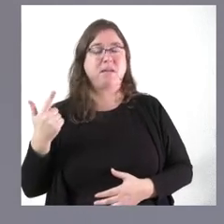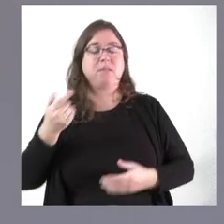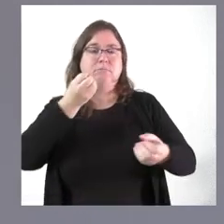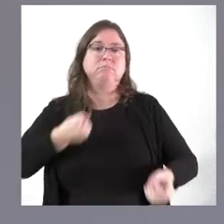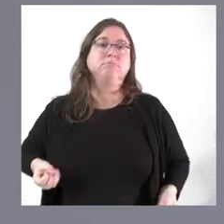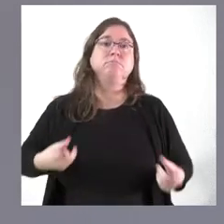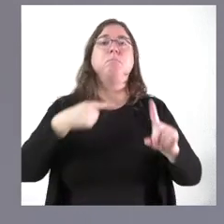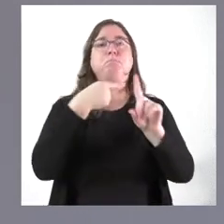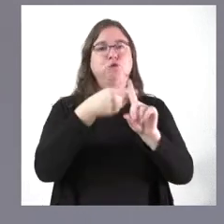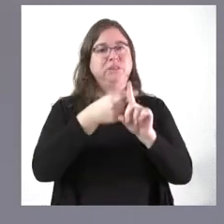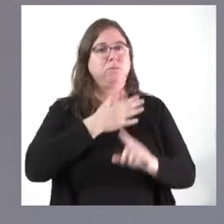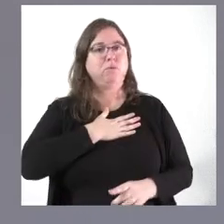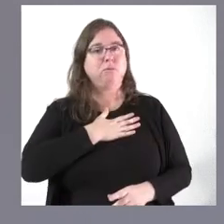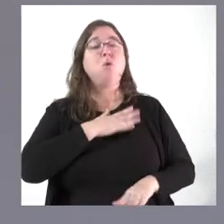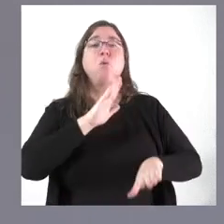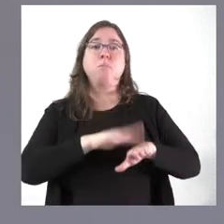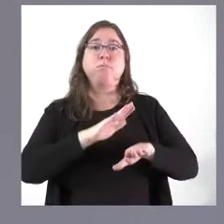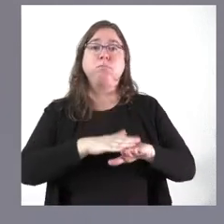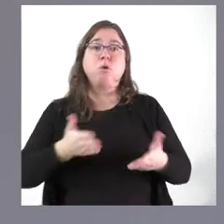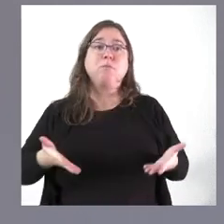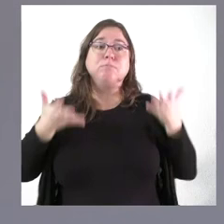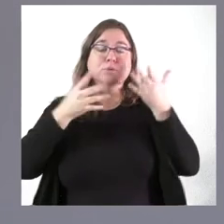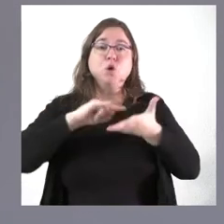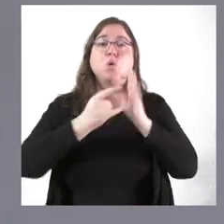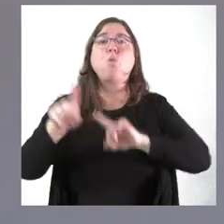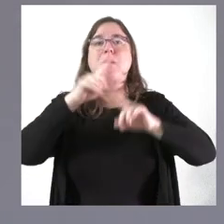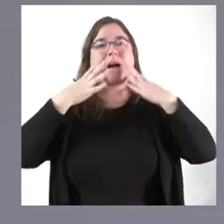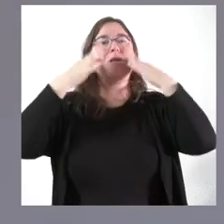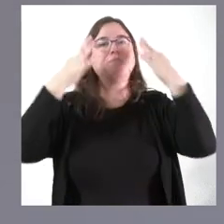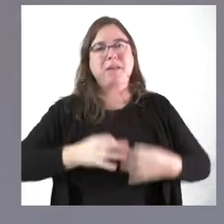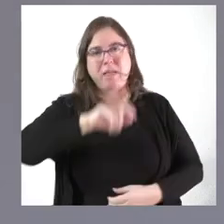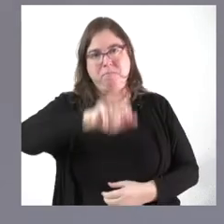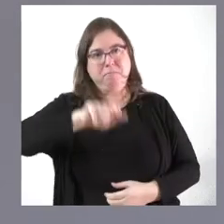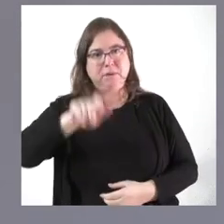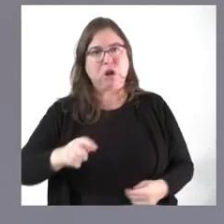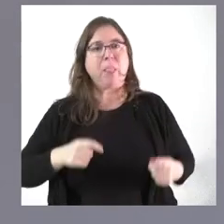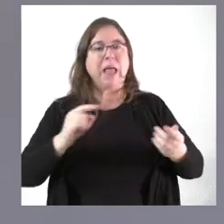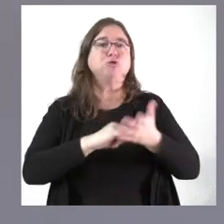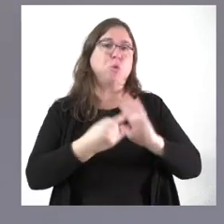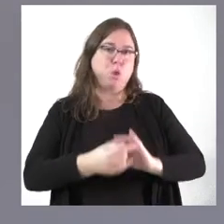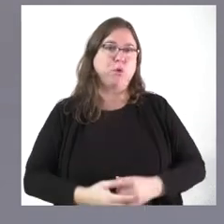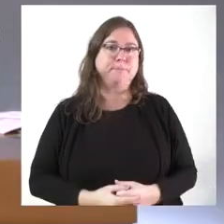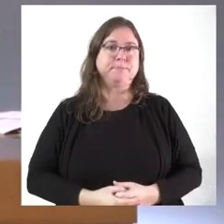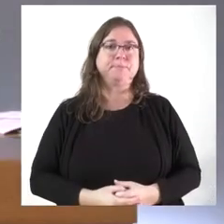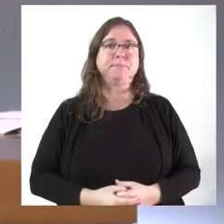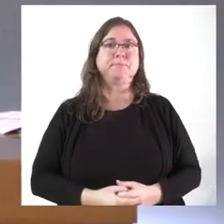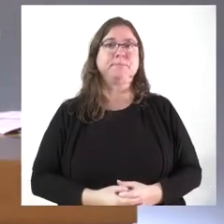las Cortes fue positiva porque contribuimos a los problemas reales de las personas dando solución a esos problemas